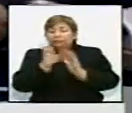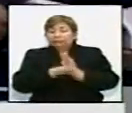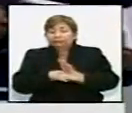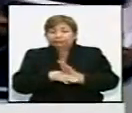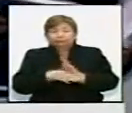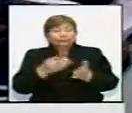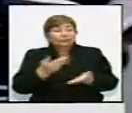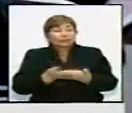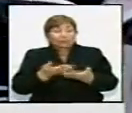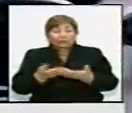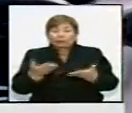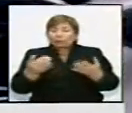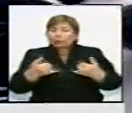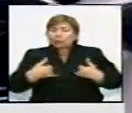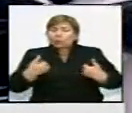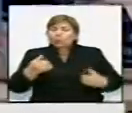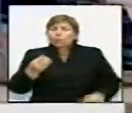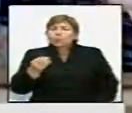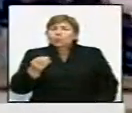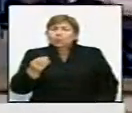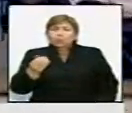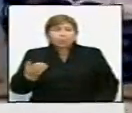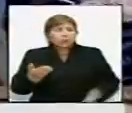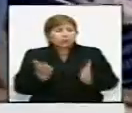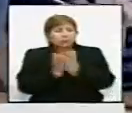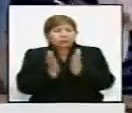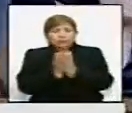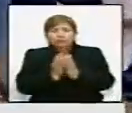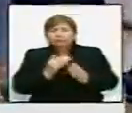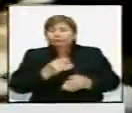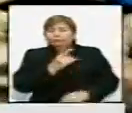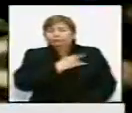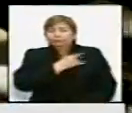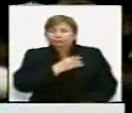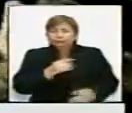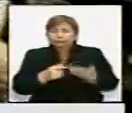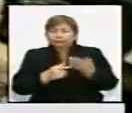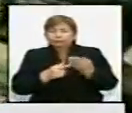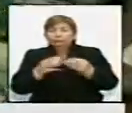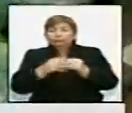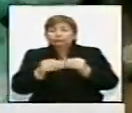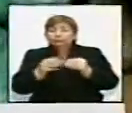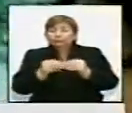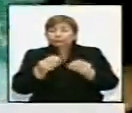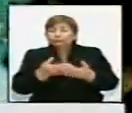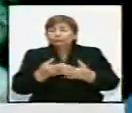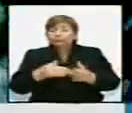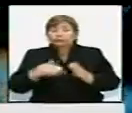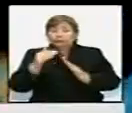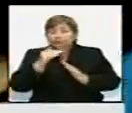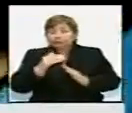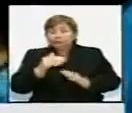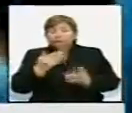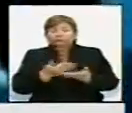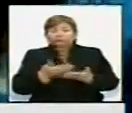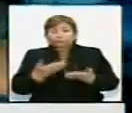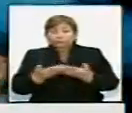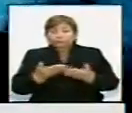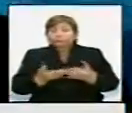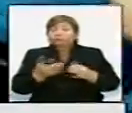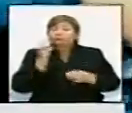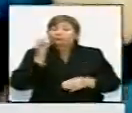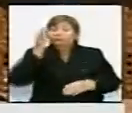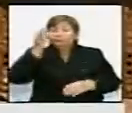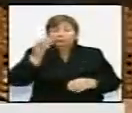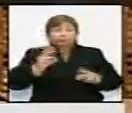barreras que impidan a miles de jóvenes en acceder a la educación superior, técnica productiva y de posgrados, que serán planteados en una